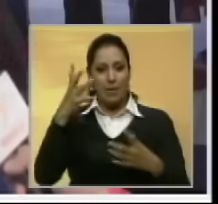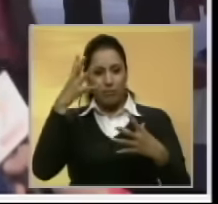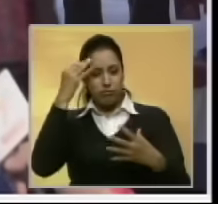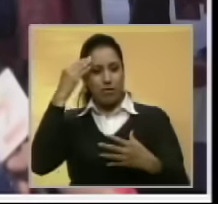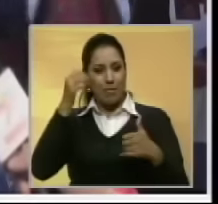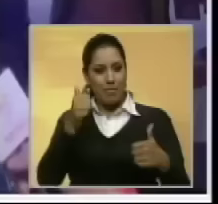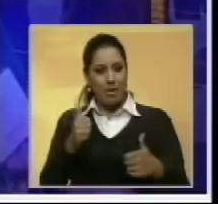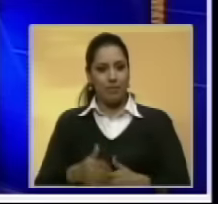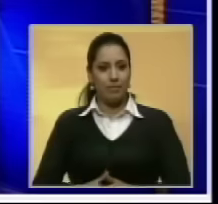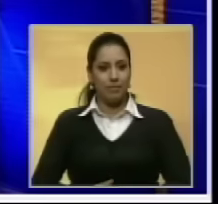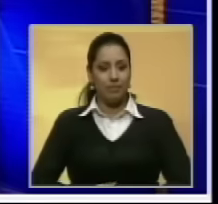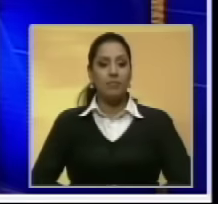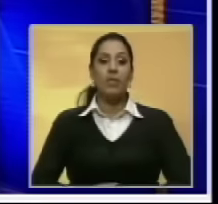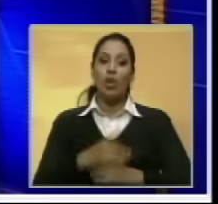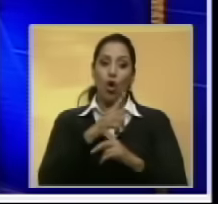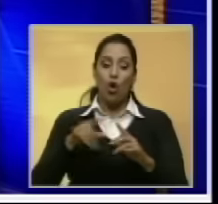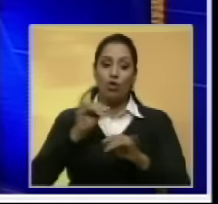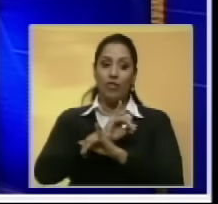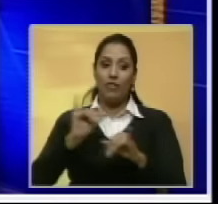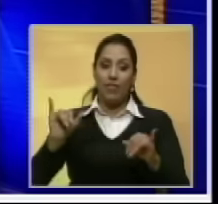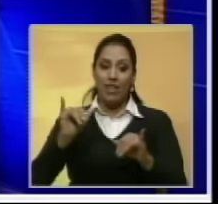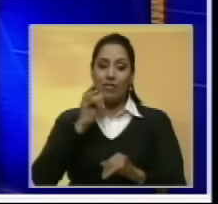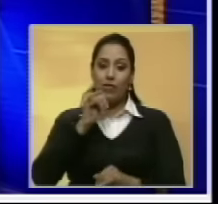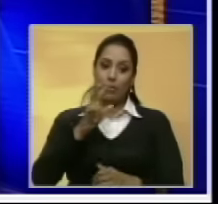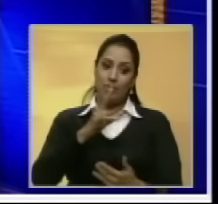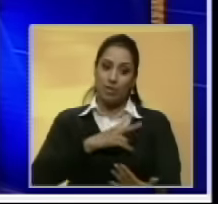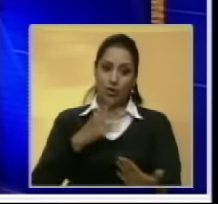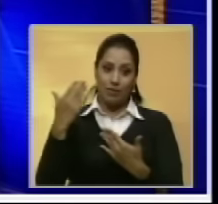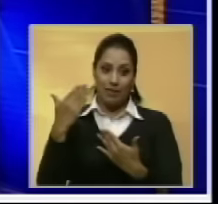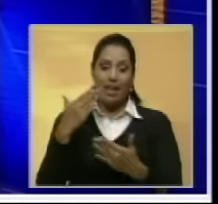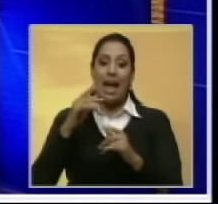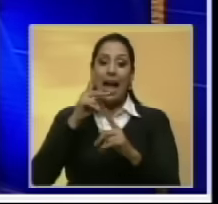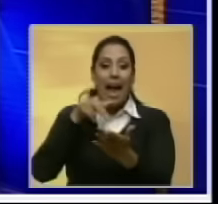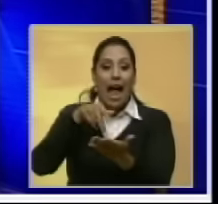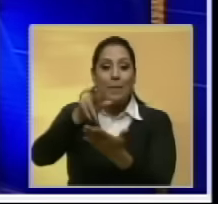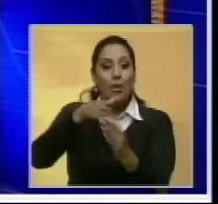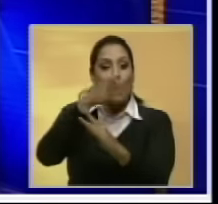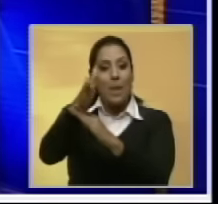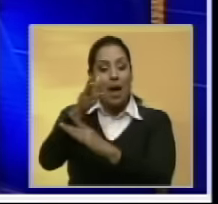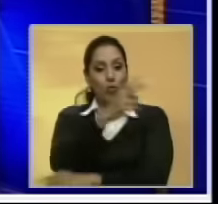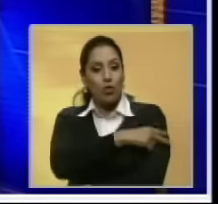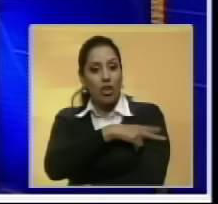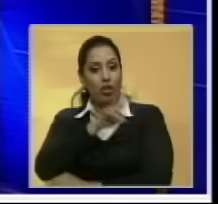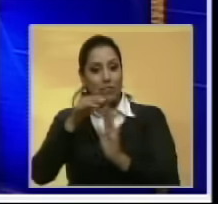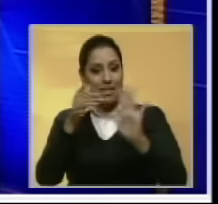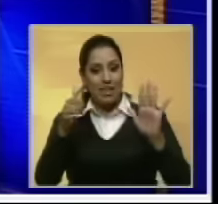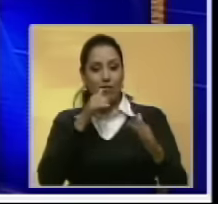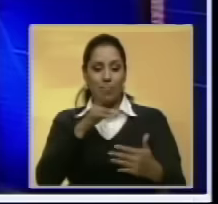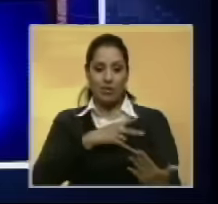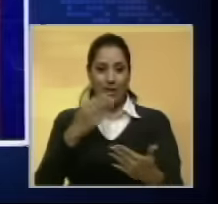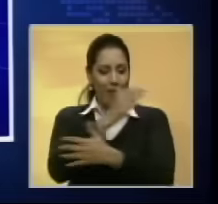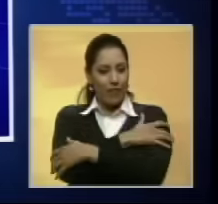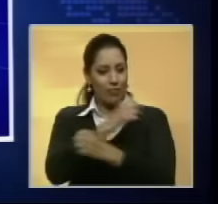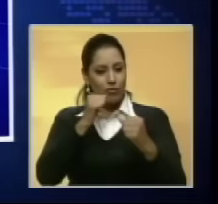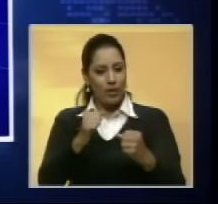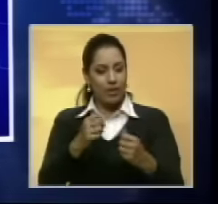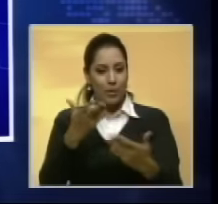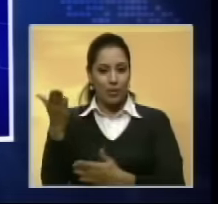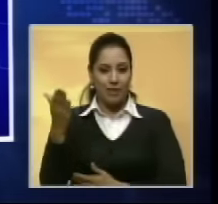bien entrenados. Amigas y amigos, y de esta forma ponemos punto final a los deportes, camino a Río 2016 en su noticiero Venevisión. Un fuerte abrazo para